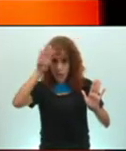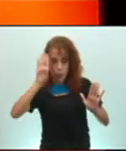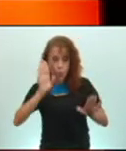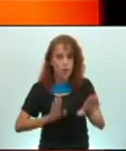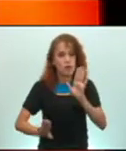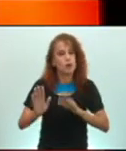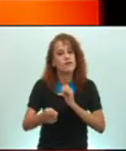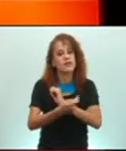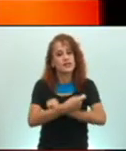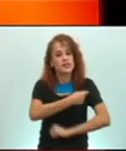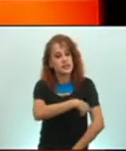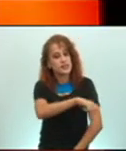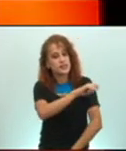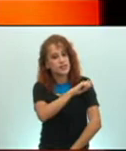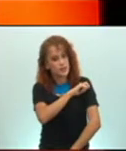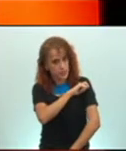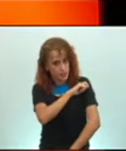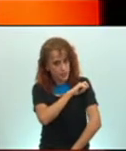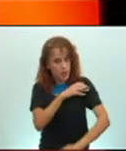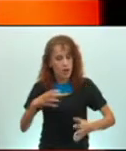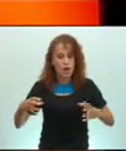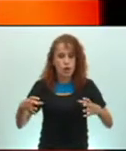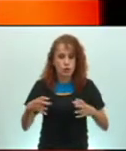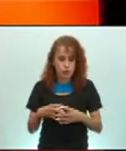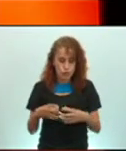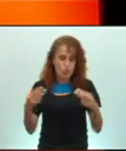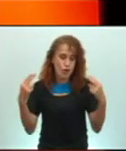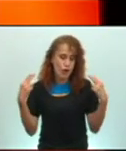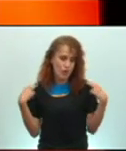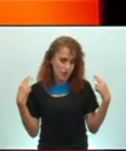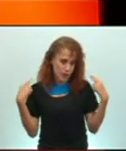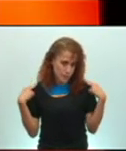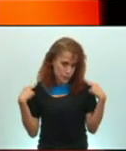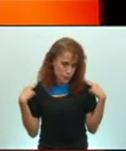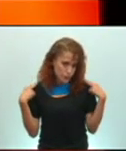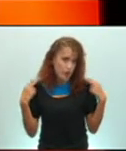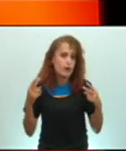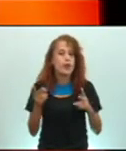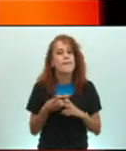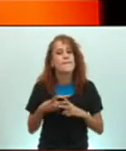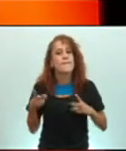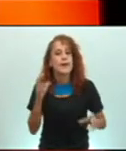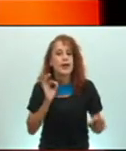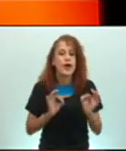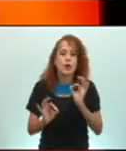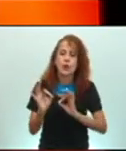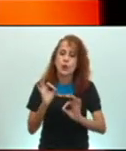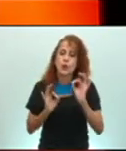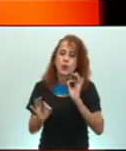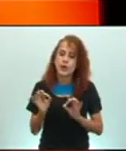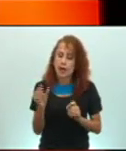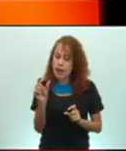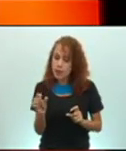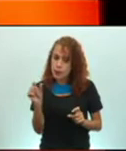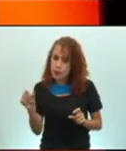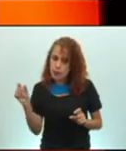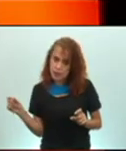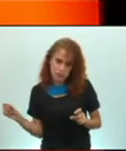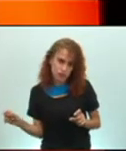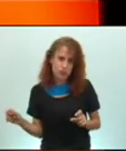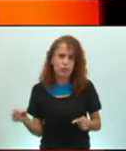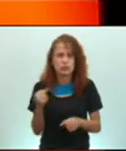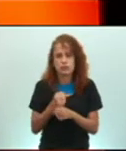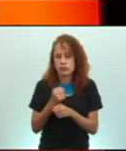la Defensa Civil es el órgano encargado de proteger a la población y a los recursos económicos para